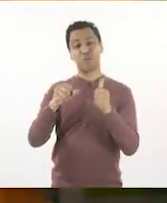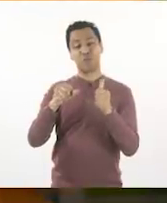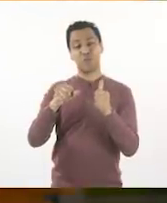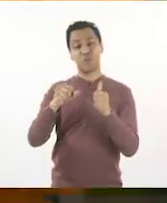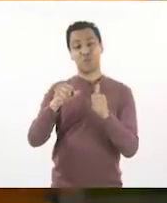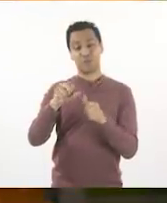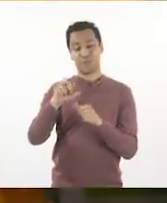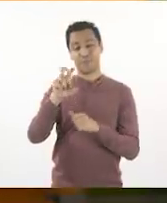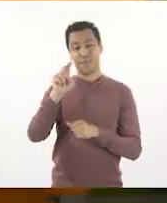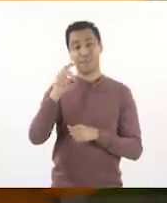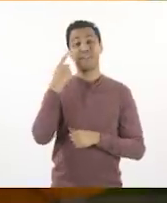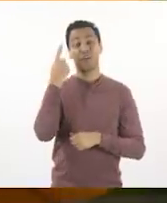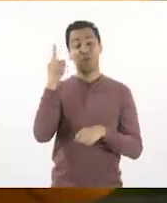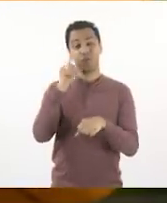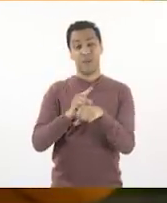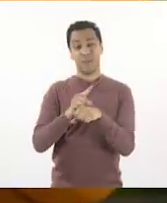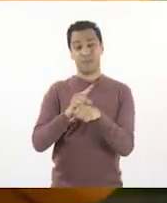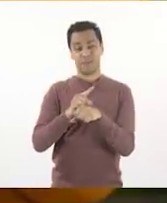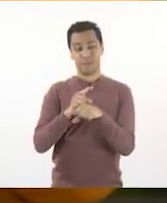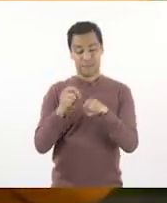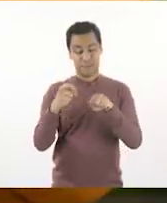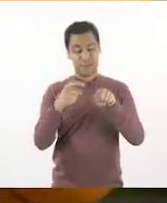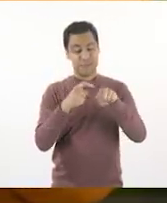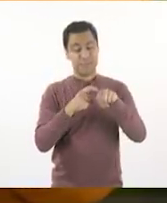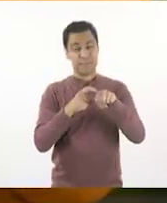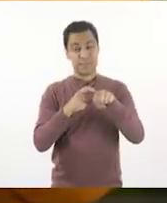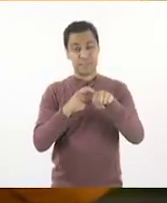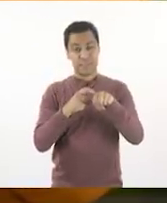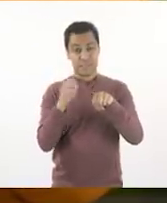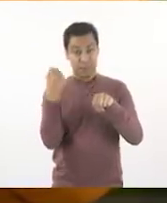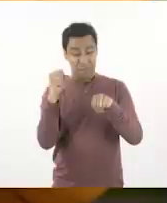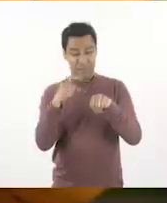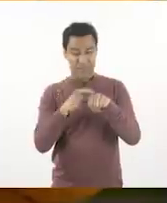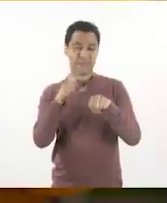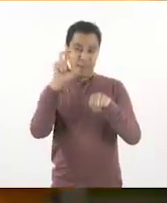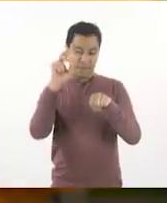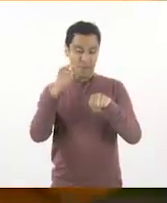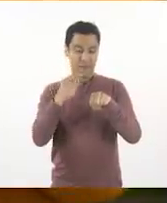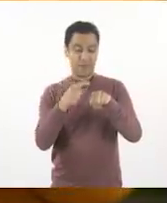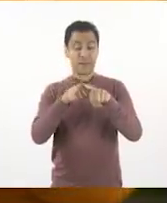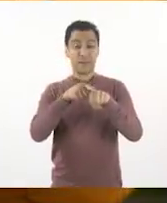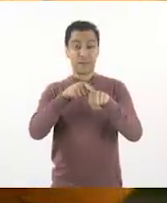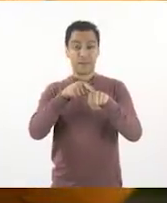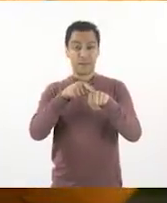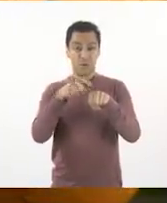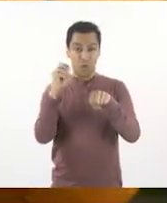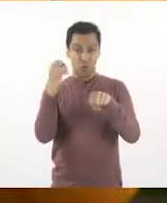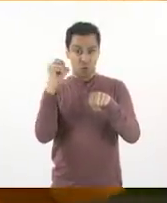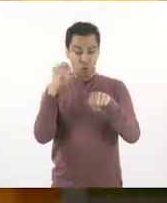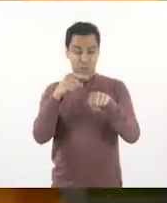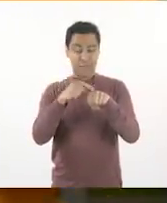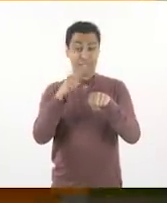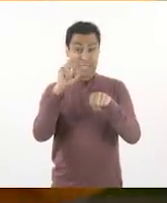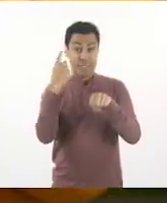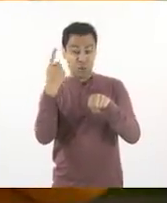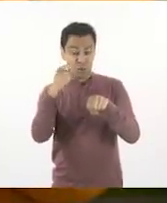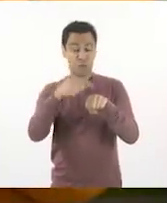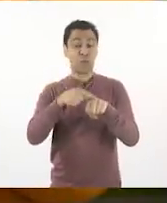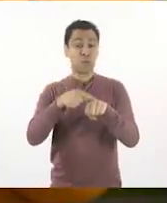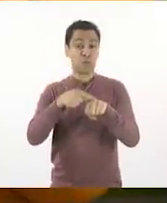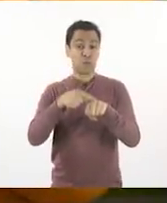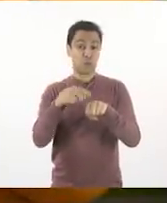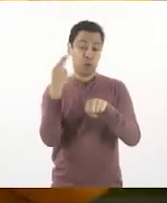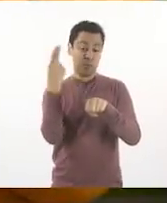tiene 31 días. Septiembre... tiene 30 días. Ok. Octubre... 31 días.